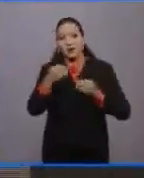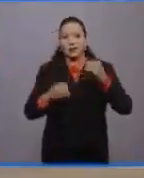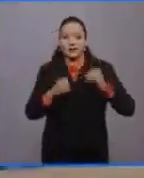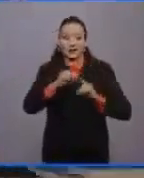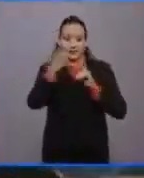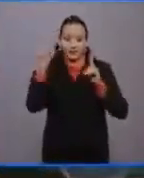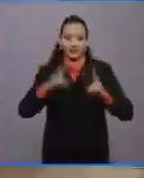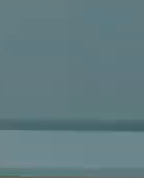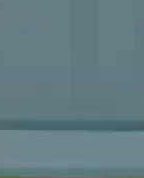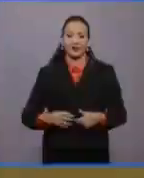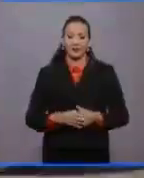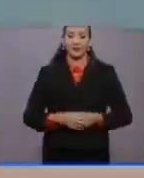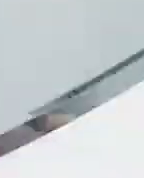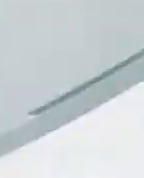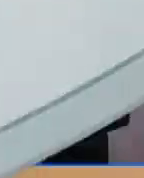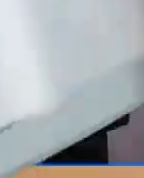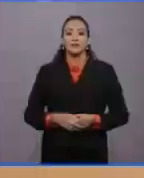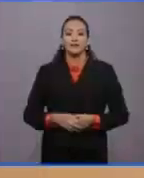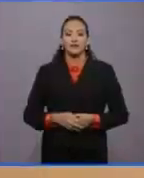Corte.